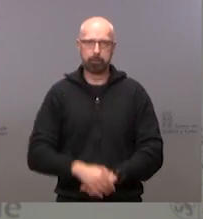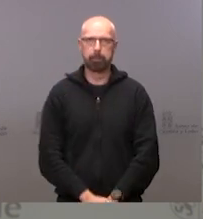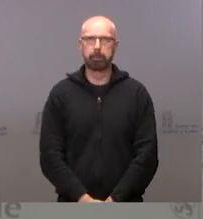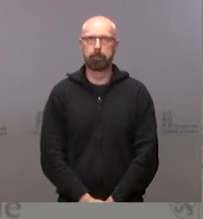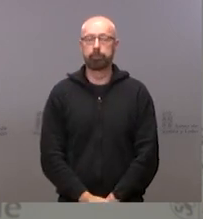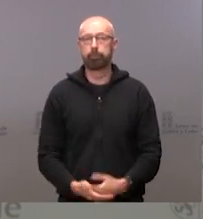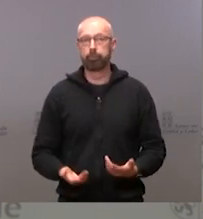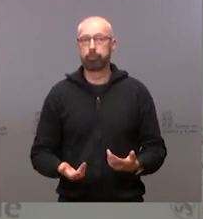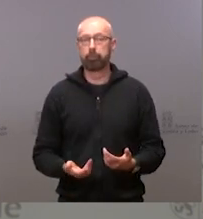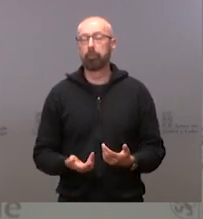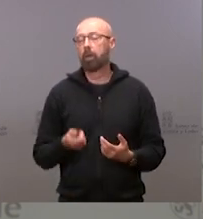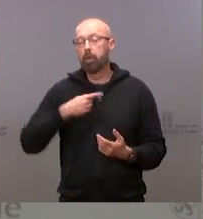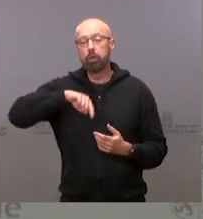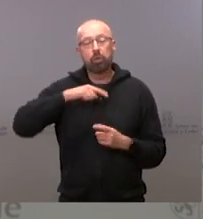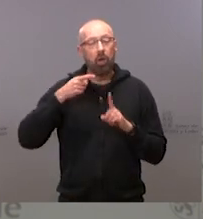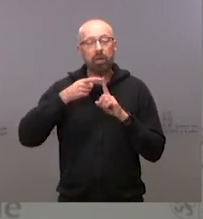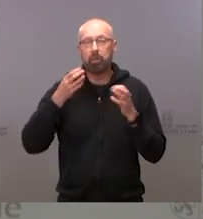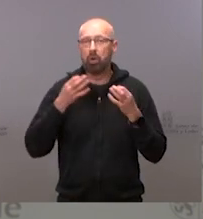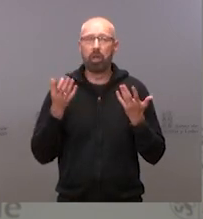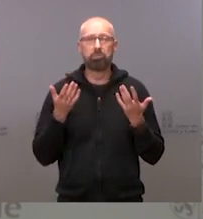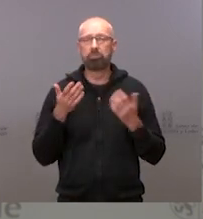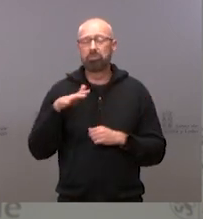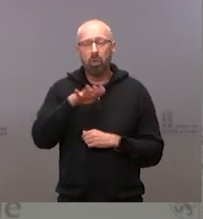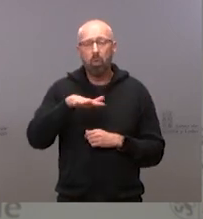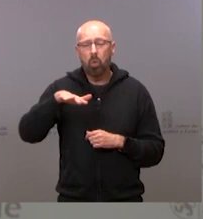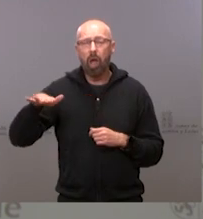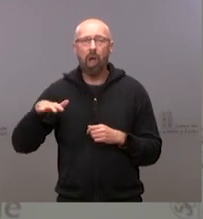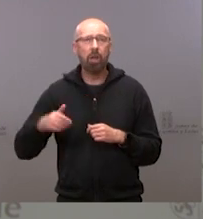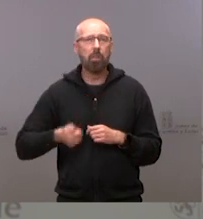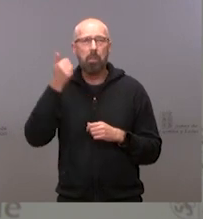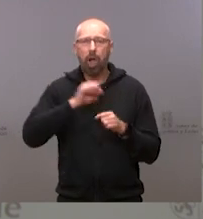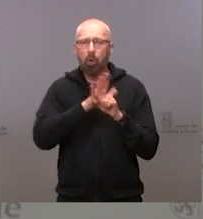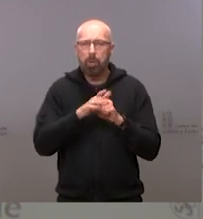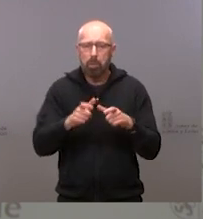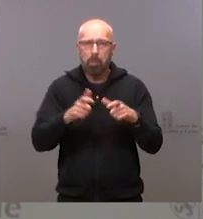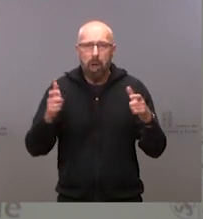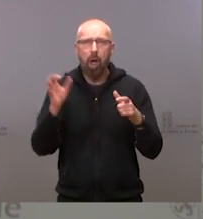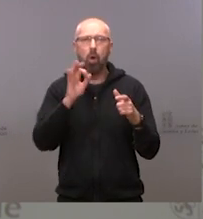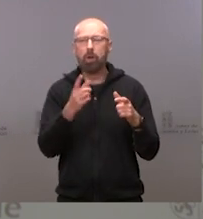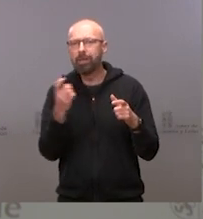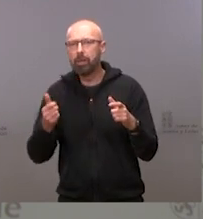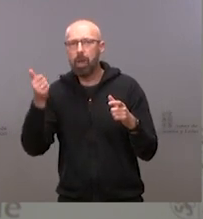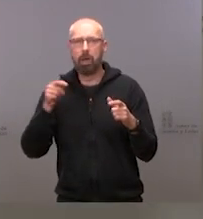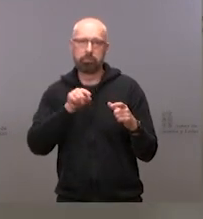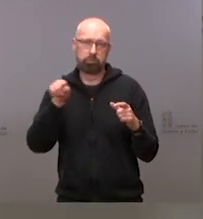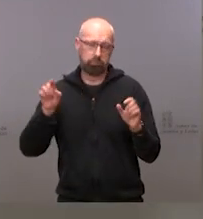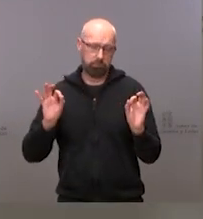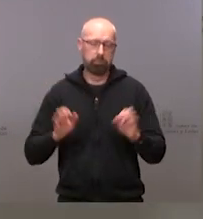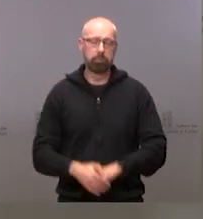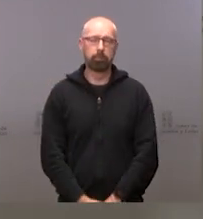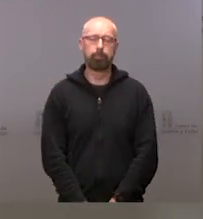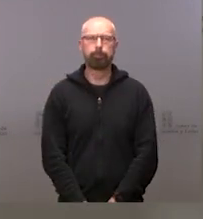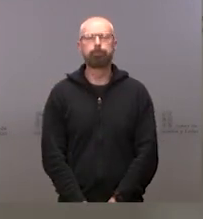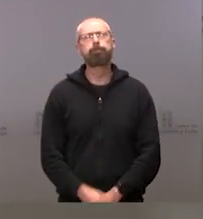lógicamente se buscará aquellos sitios donde haya más incidencia o donde sea más necesario si quería confirmar